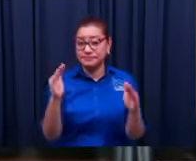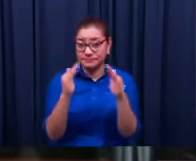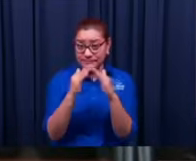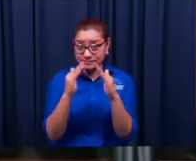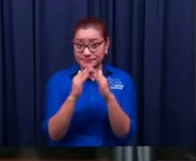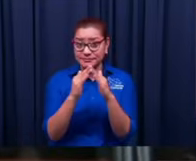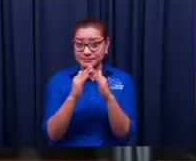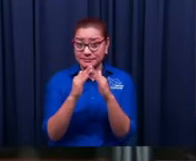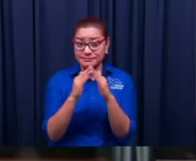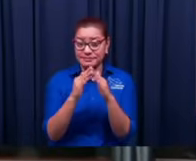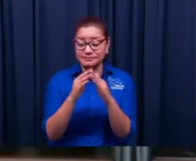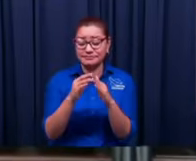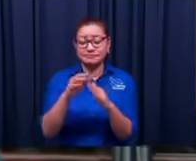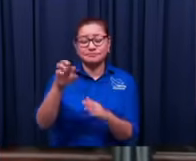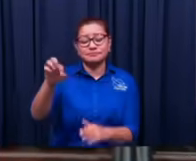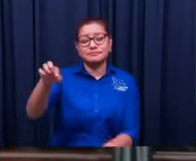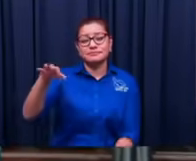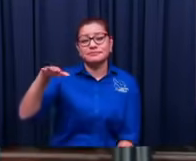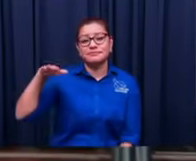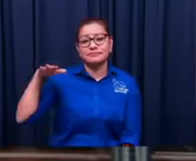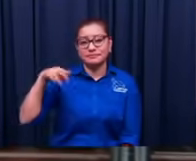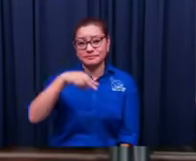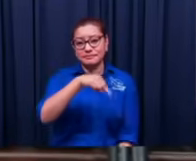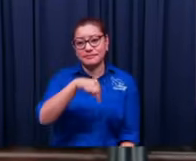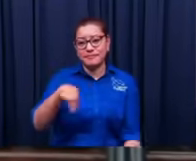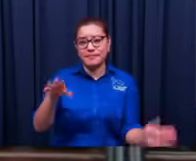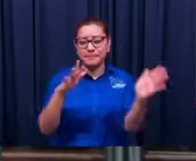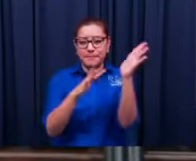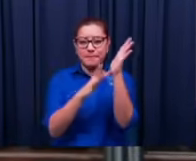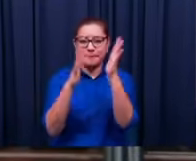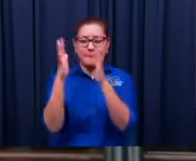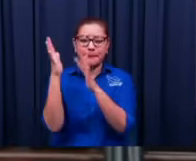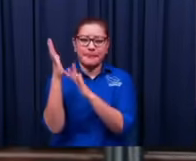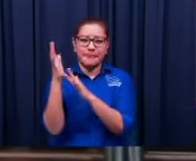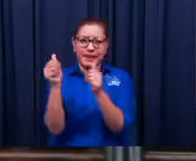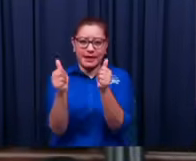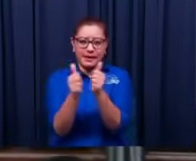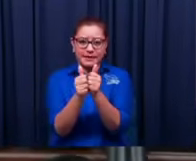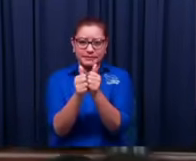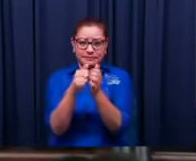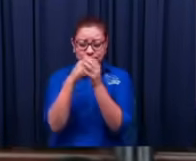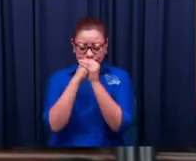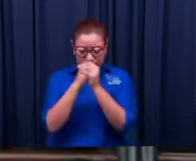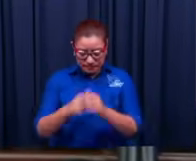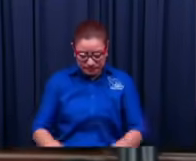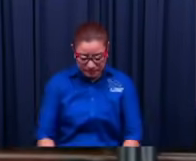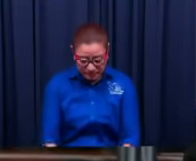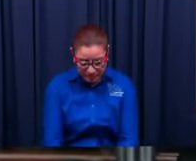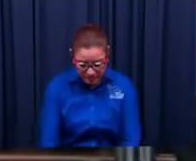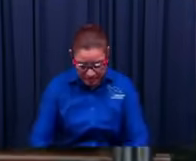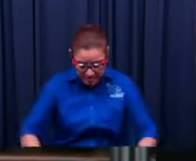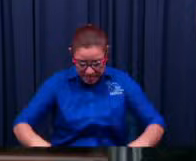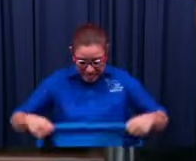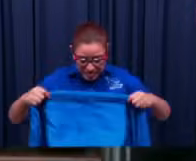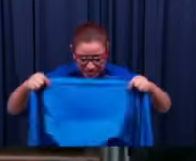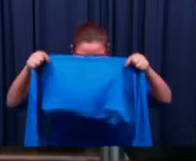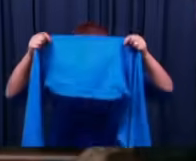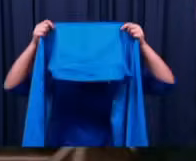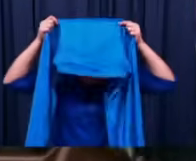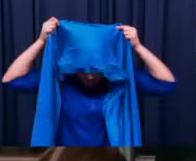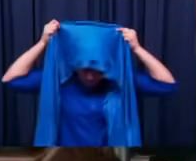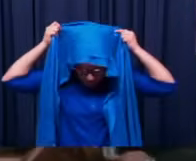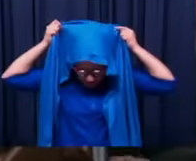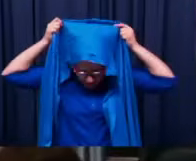un oasis en el nombre de Jesús. Ponte de pie y déjame bendecirte